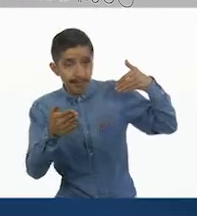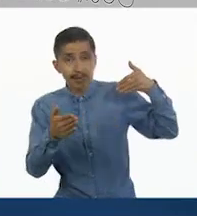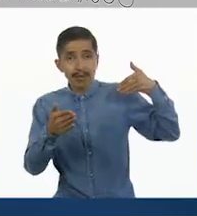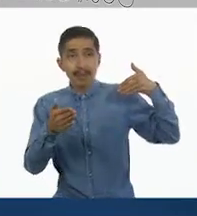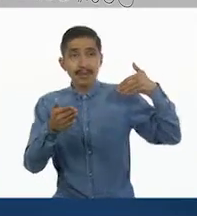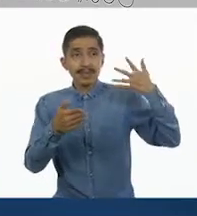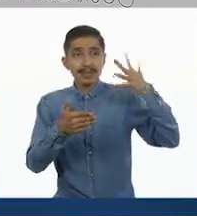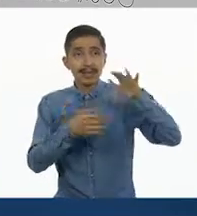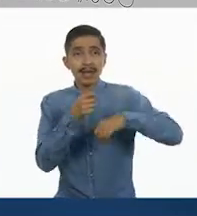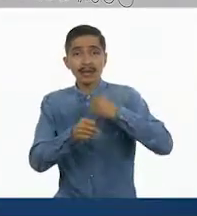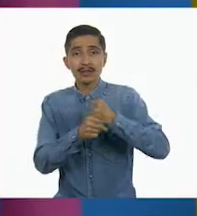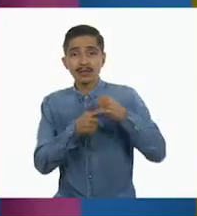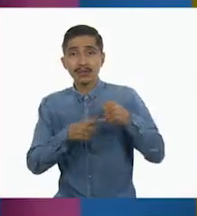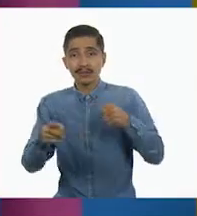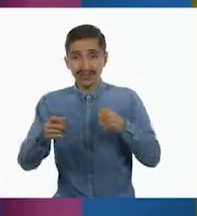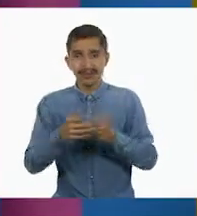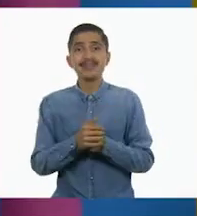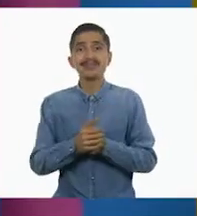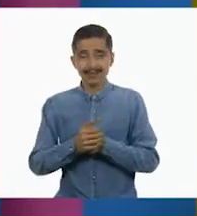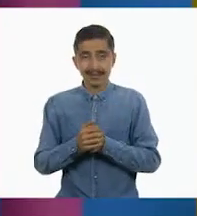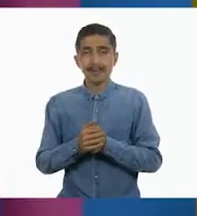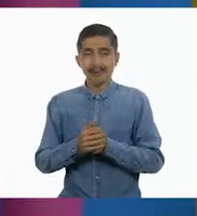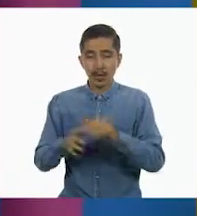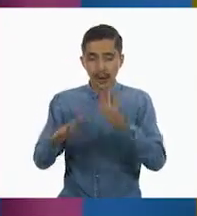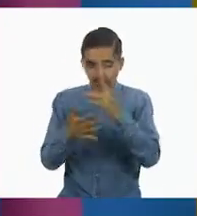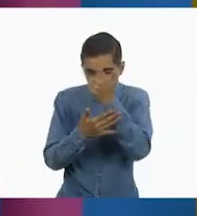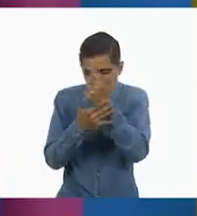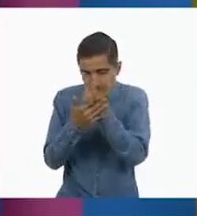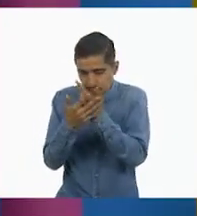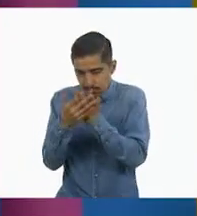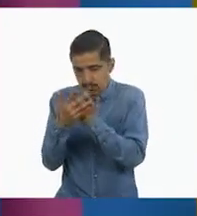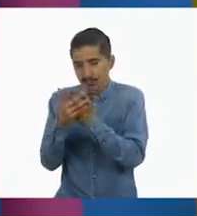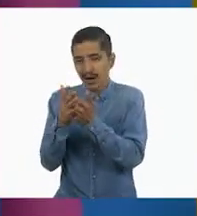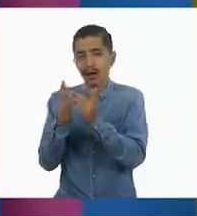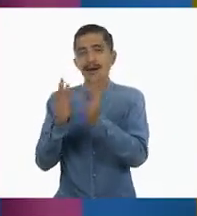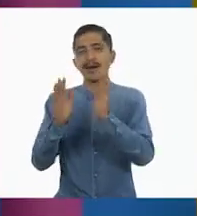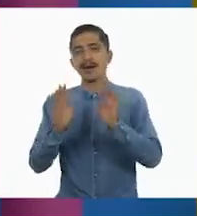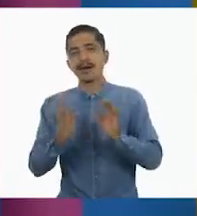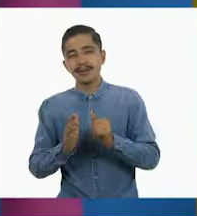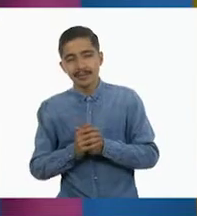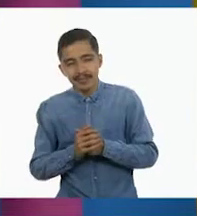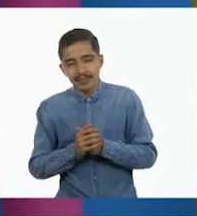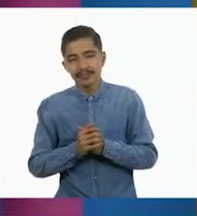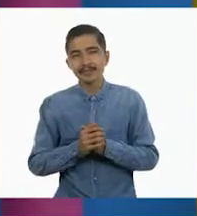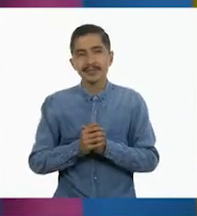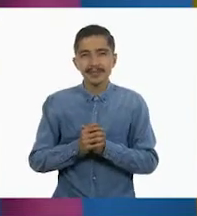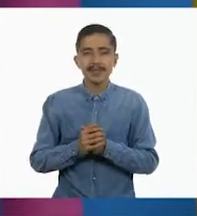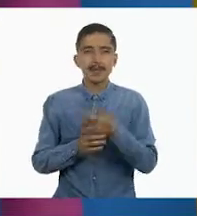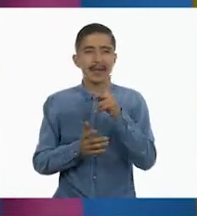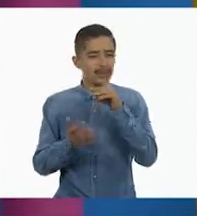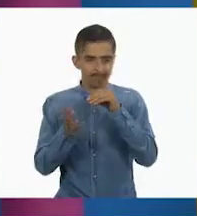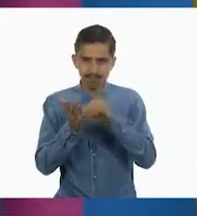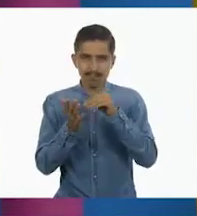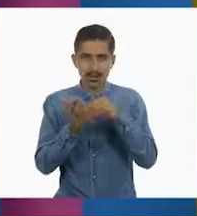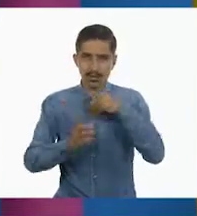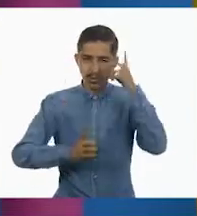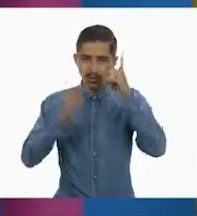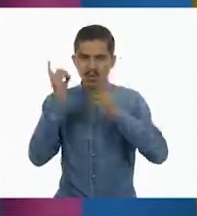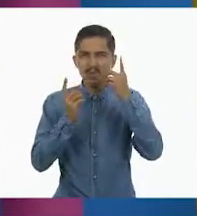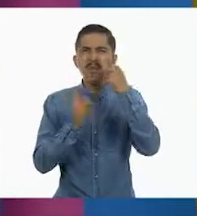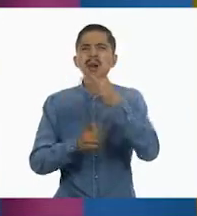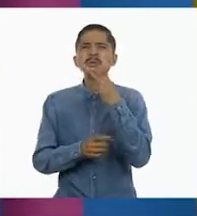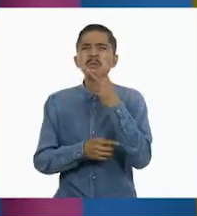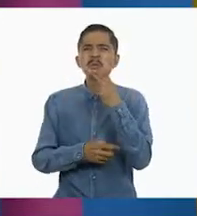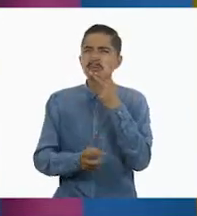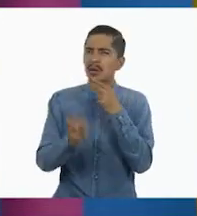Ok, ya estoy entendiendo las cuentas y más o menos lo que significa, pero aún tengo duda, como ¿para qué nos sirve este